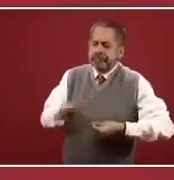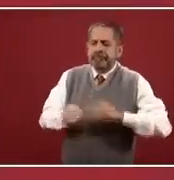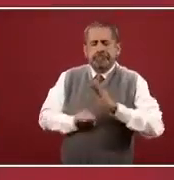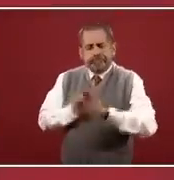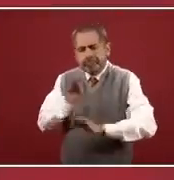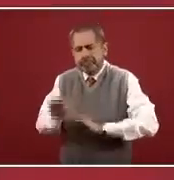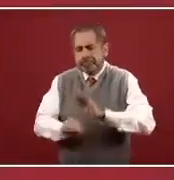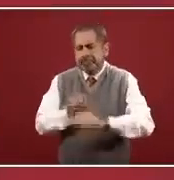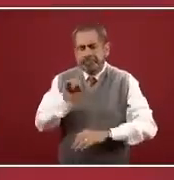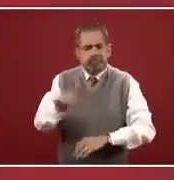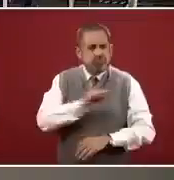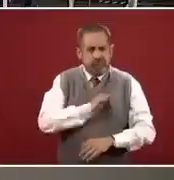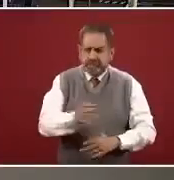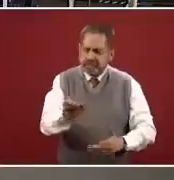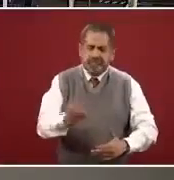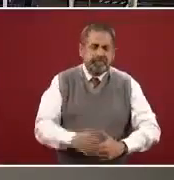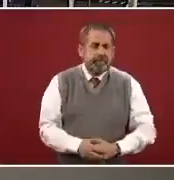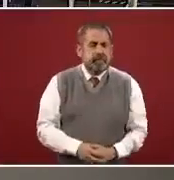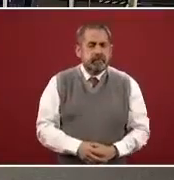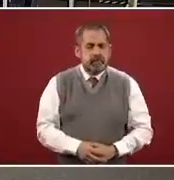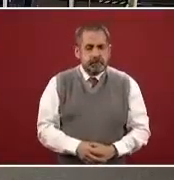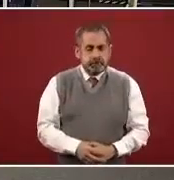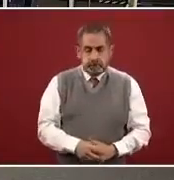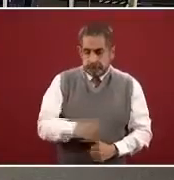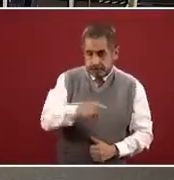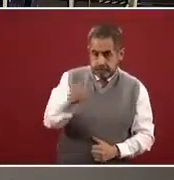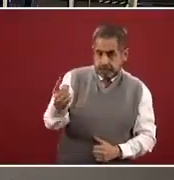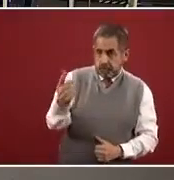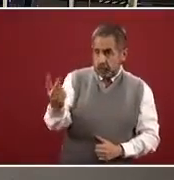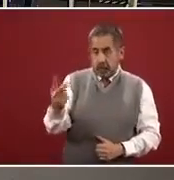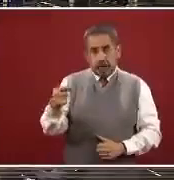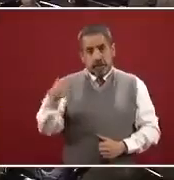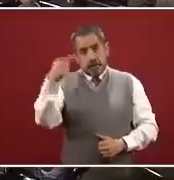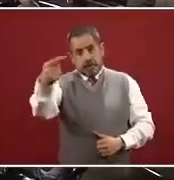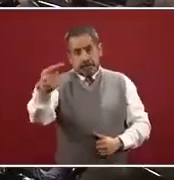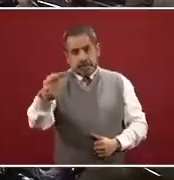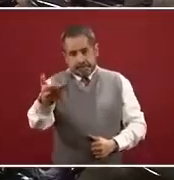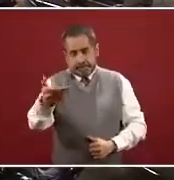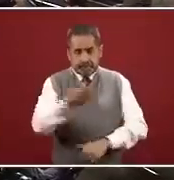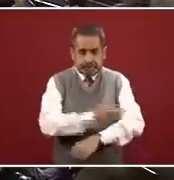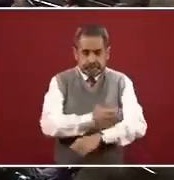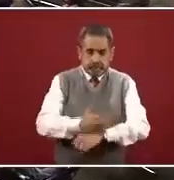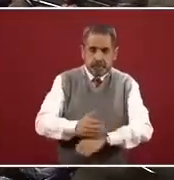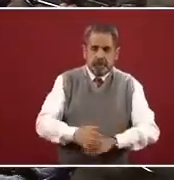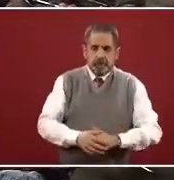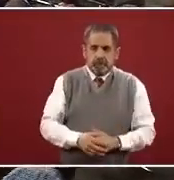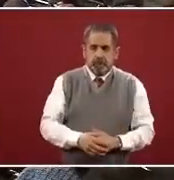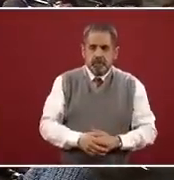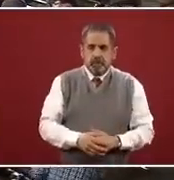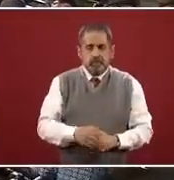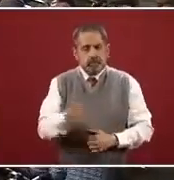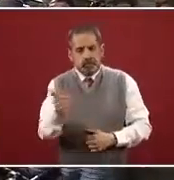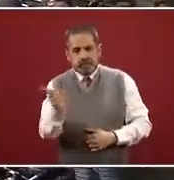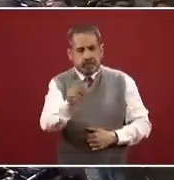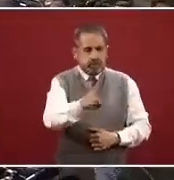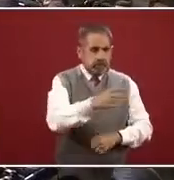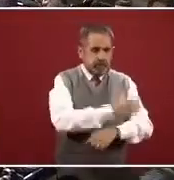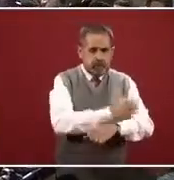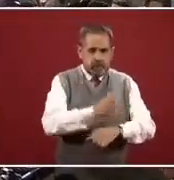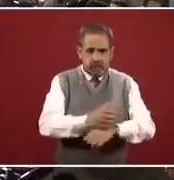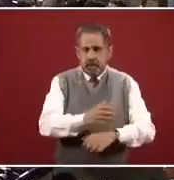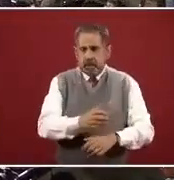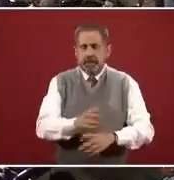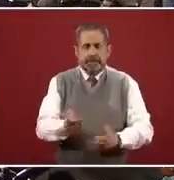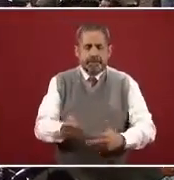atención, ¿no? Como tal. Muy bien. Pasamos dos aquí, nos vamos por favor acá con la compañera y nos vamos con la compañera que está allá. Y ahorita regresamos de este